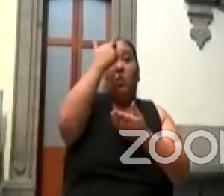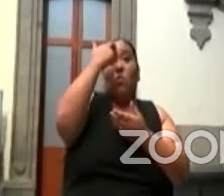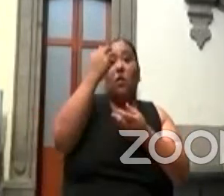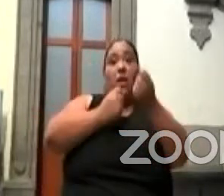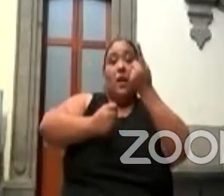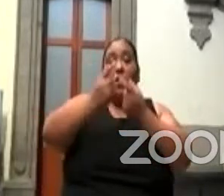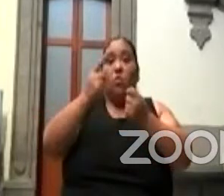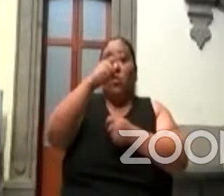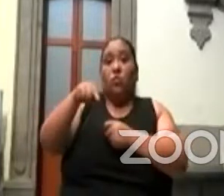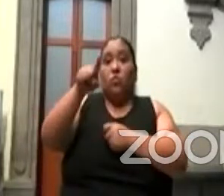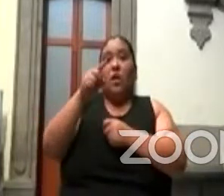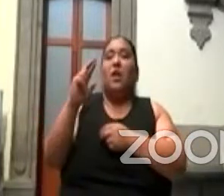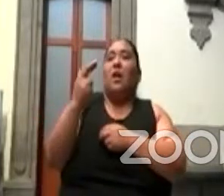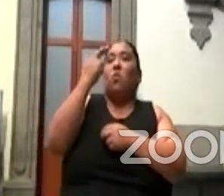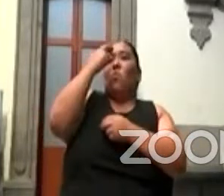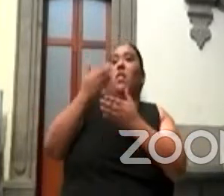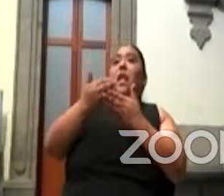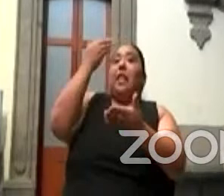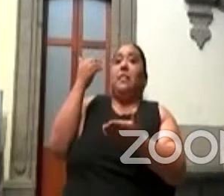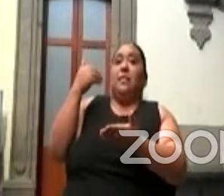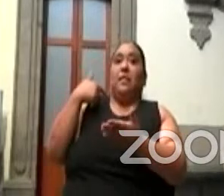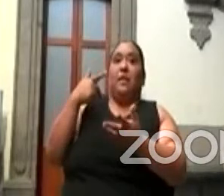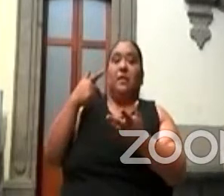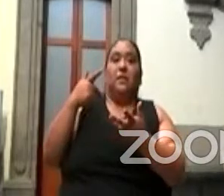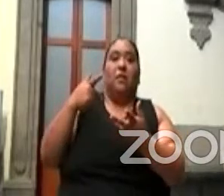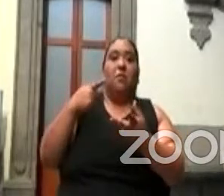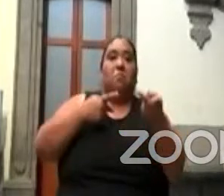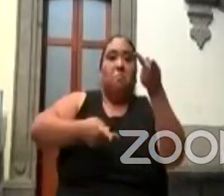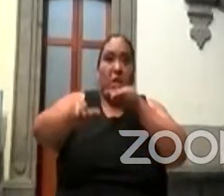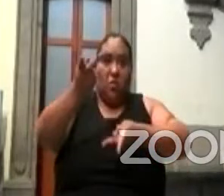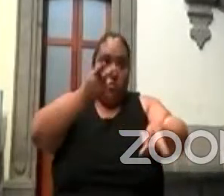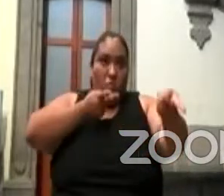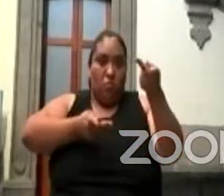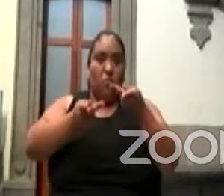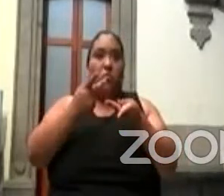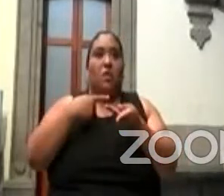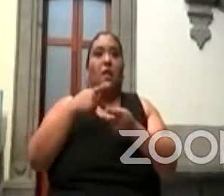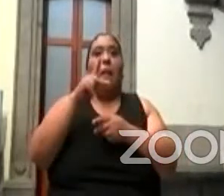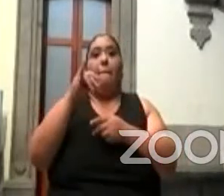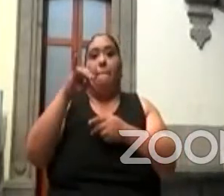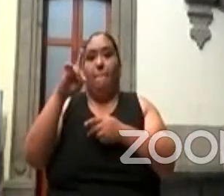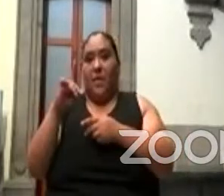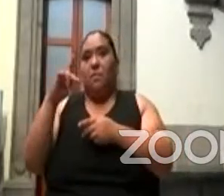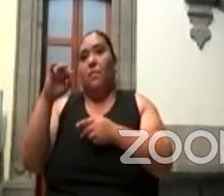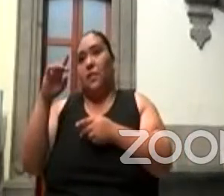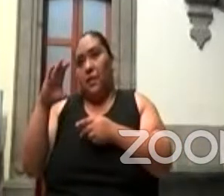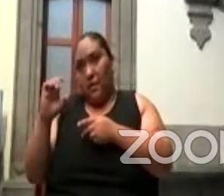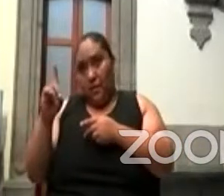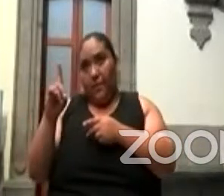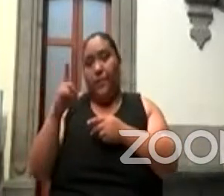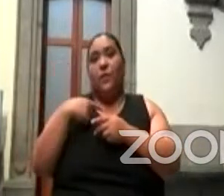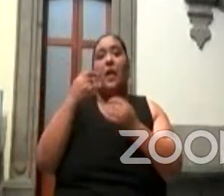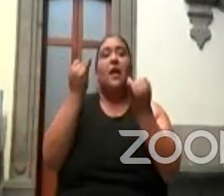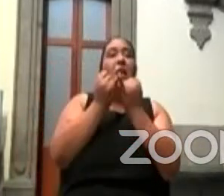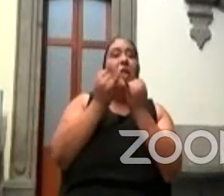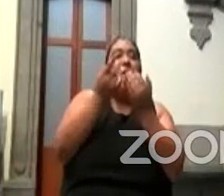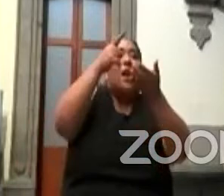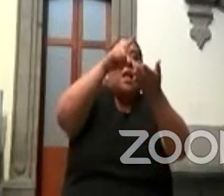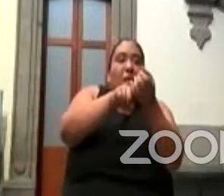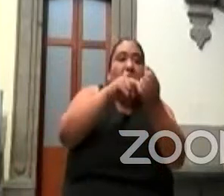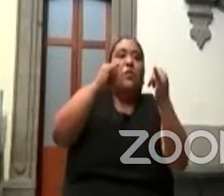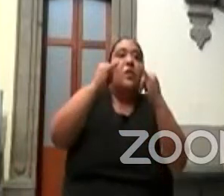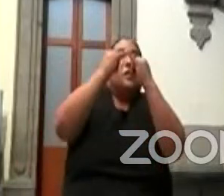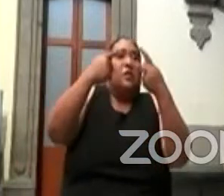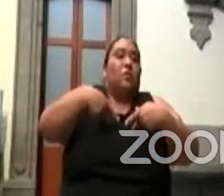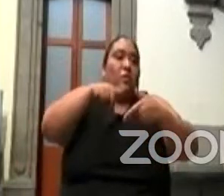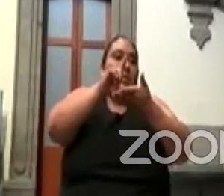con nosotros en este mecanismo de consulta. A su vez, también dentro del instituto,